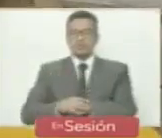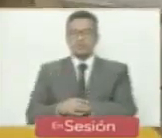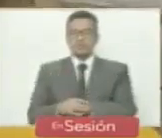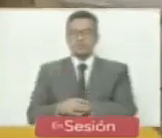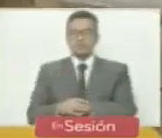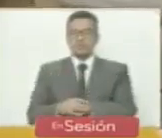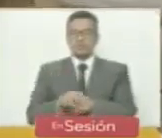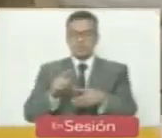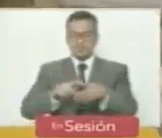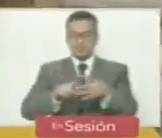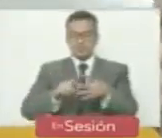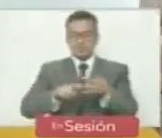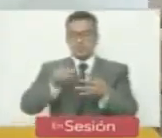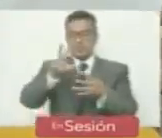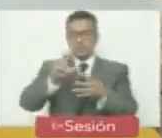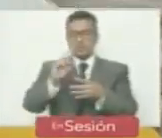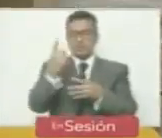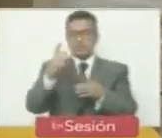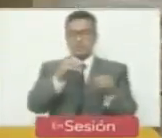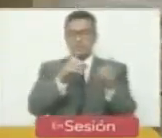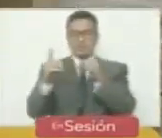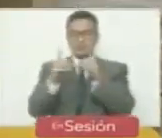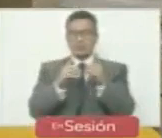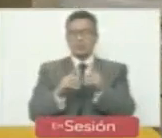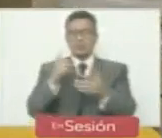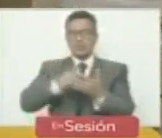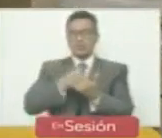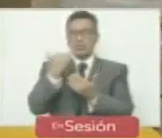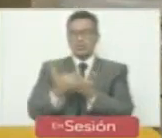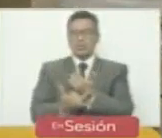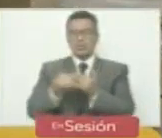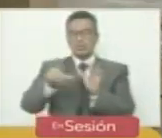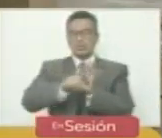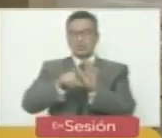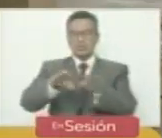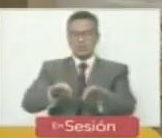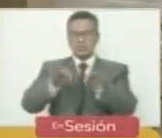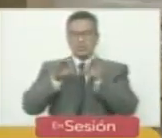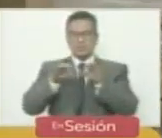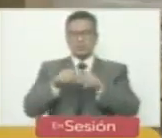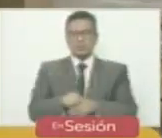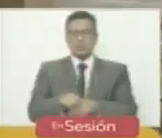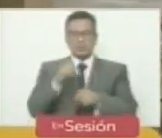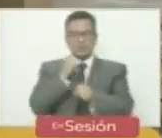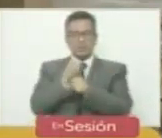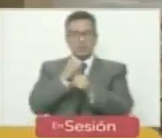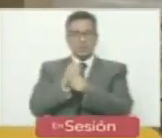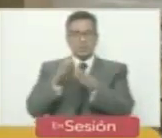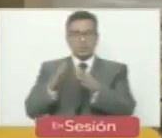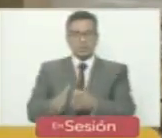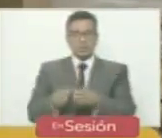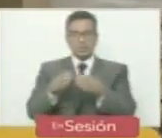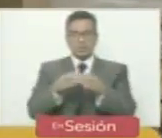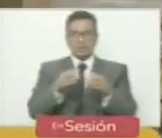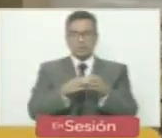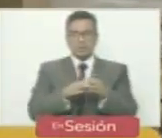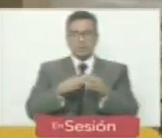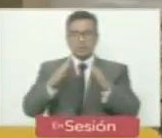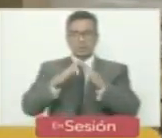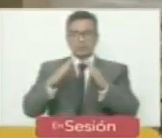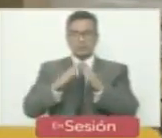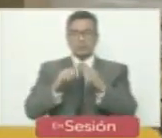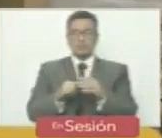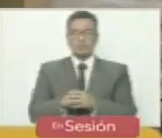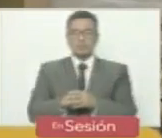Punto número 3. Primera discusión del proyecto de ley especial de trabajadoras y trabajadores a domicilio.